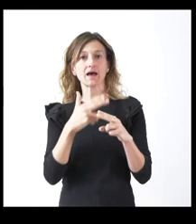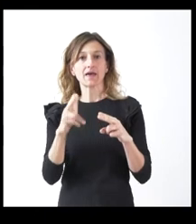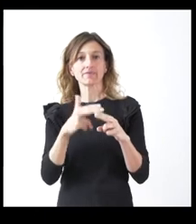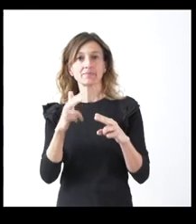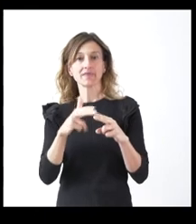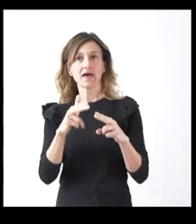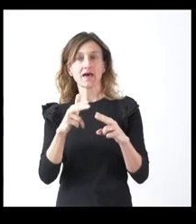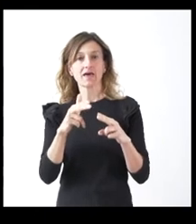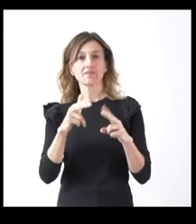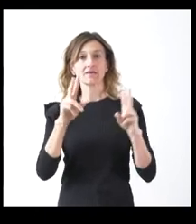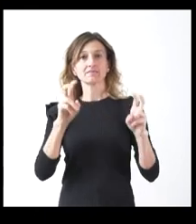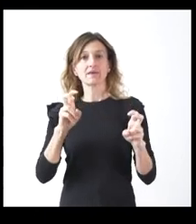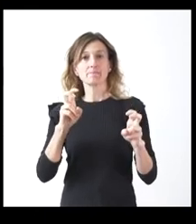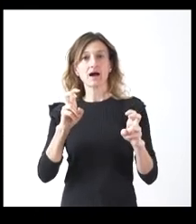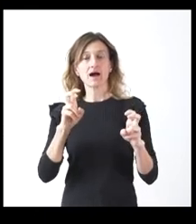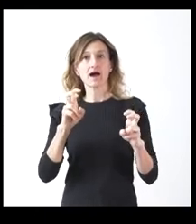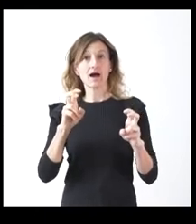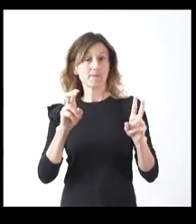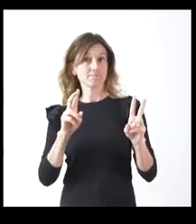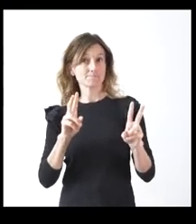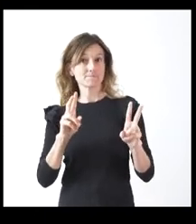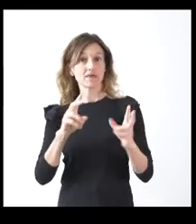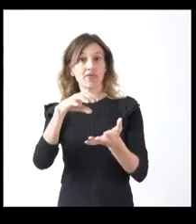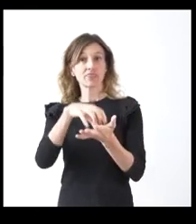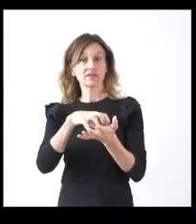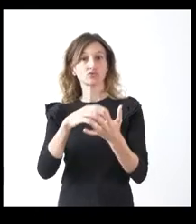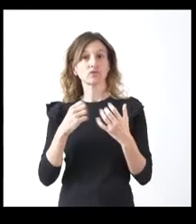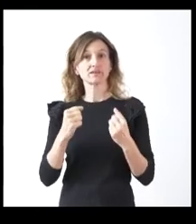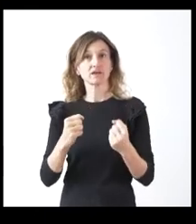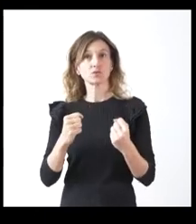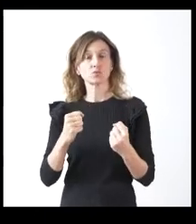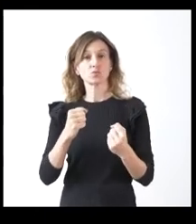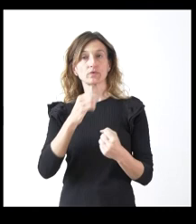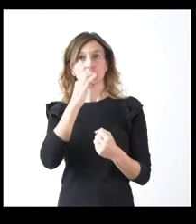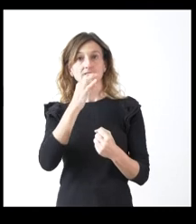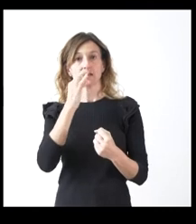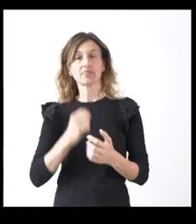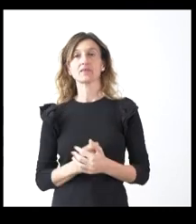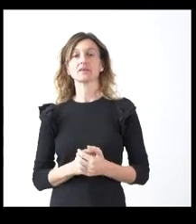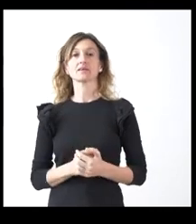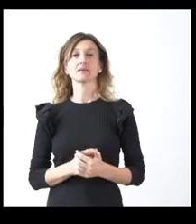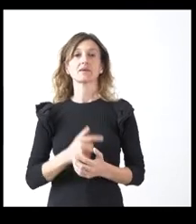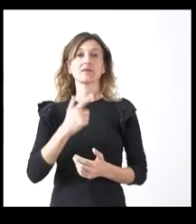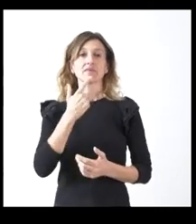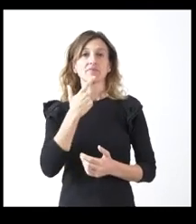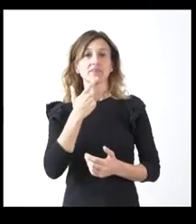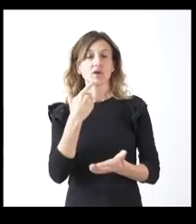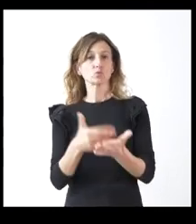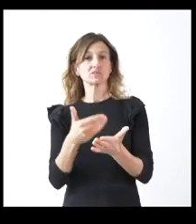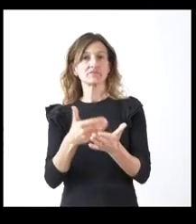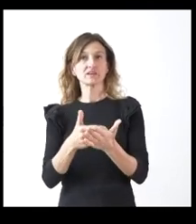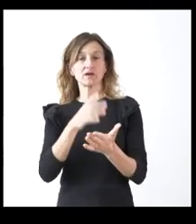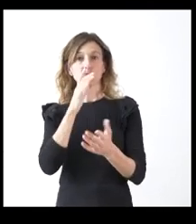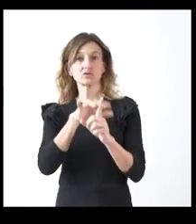tarde retribuida en los en los centros de salud que se justifican como puesto que la situación